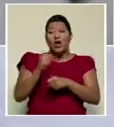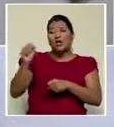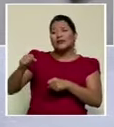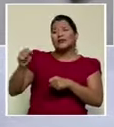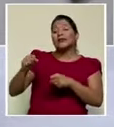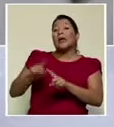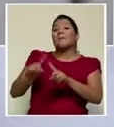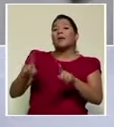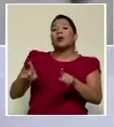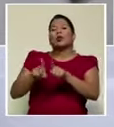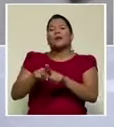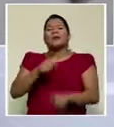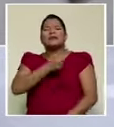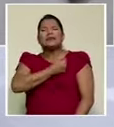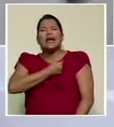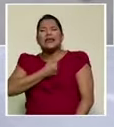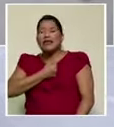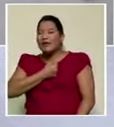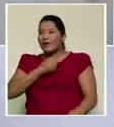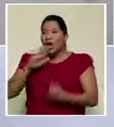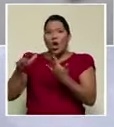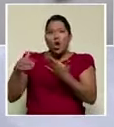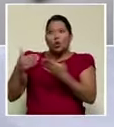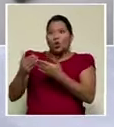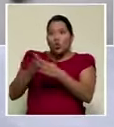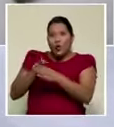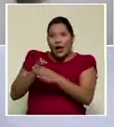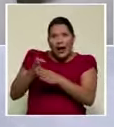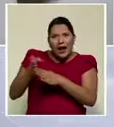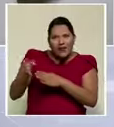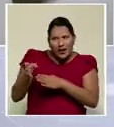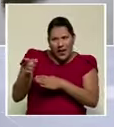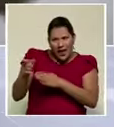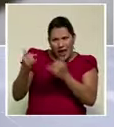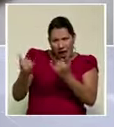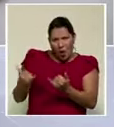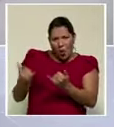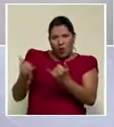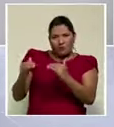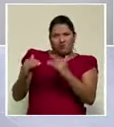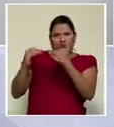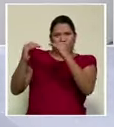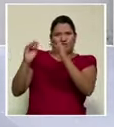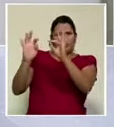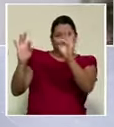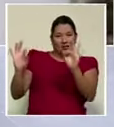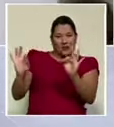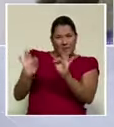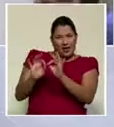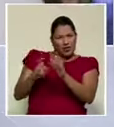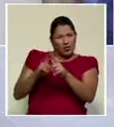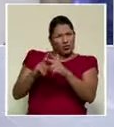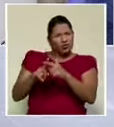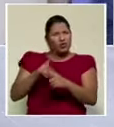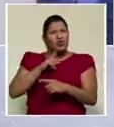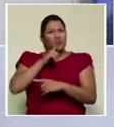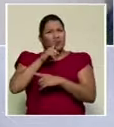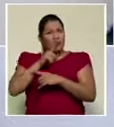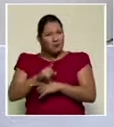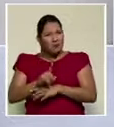una trayectoria en donde, como les decía antes, ha acumulado, pues, mucho prestigio. Entonces, lo cierto es que es un poco dar un paso al